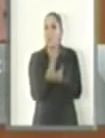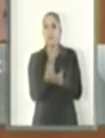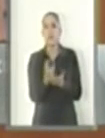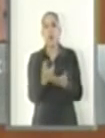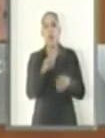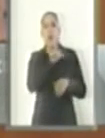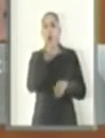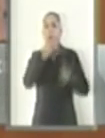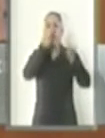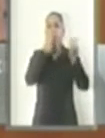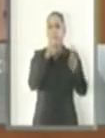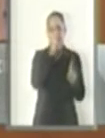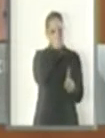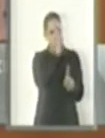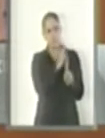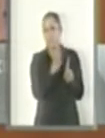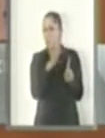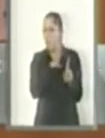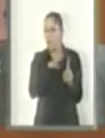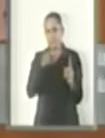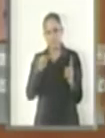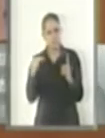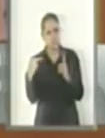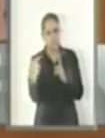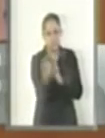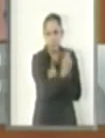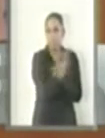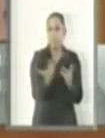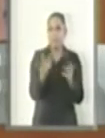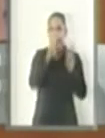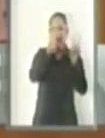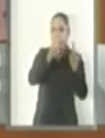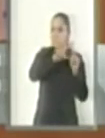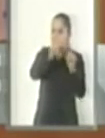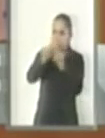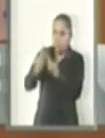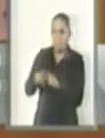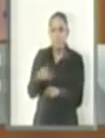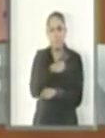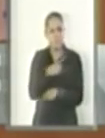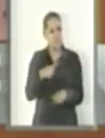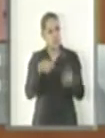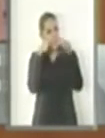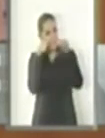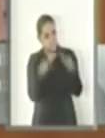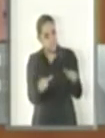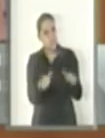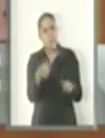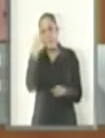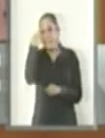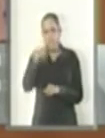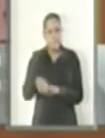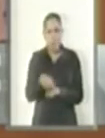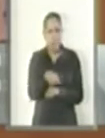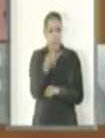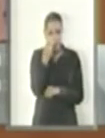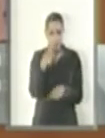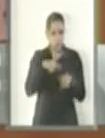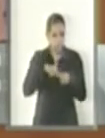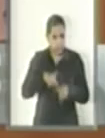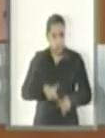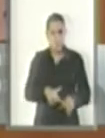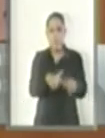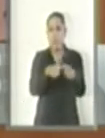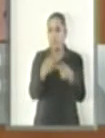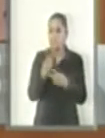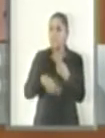competentes, con responsabilidad, con altura de miras, pero sobre todo con el compromiso de que estos hechos se sigan